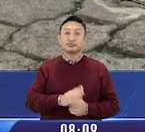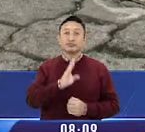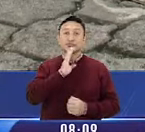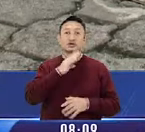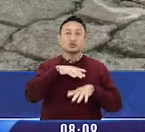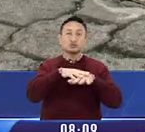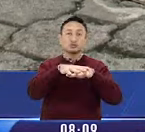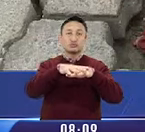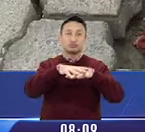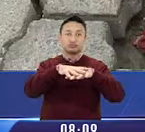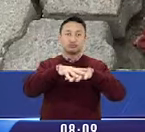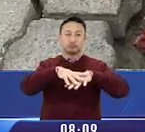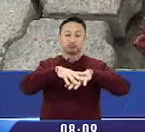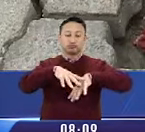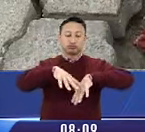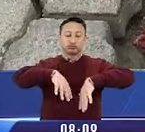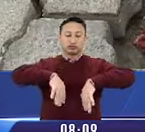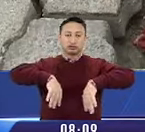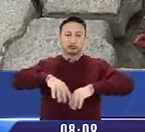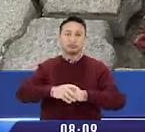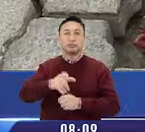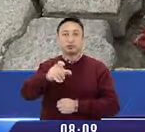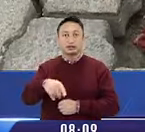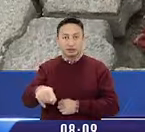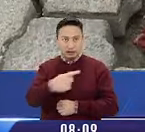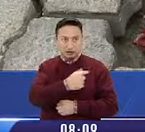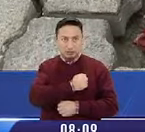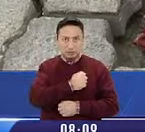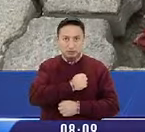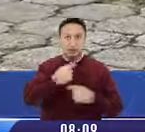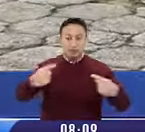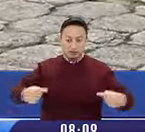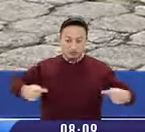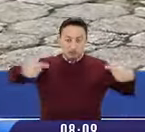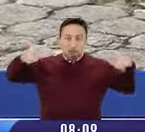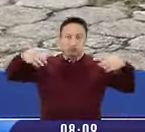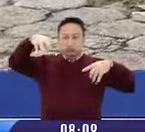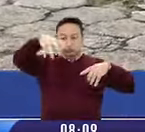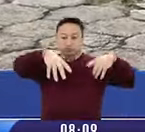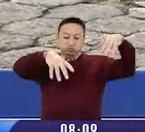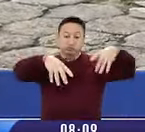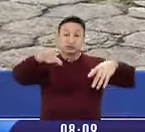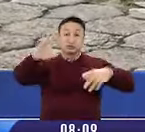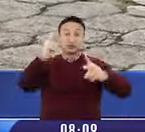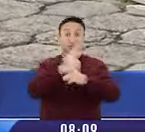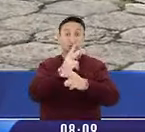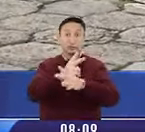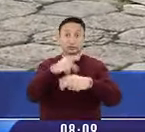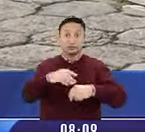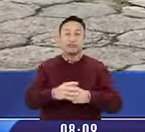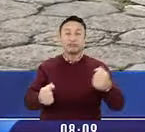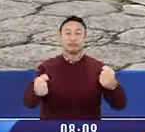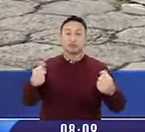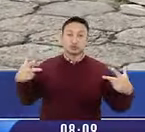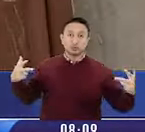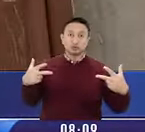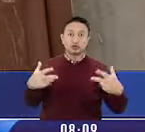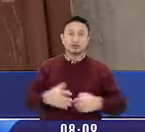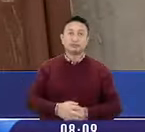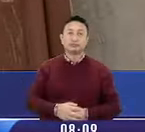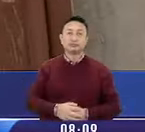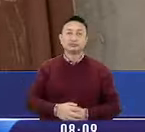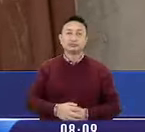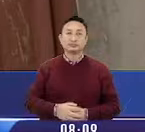está colapsando. Los moradores han colocado algunos neumáticos como señal de advertencia para los conductores.